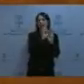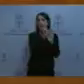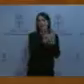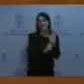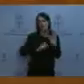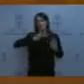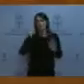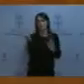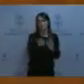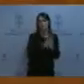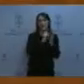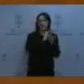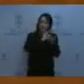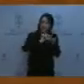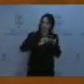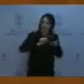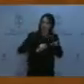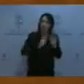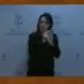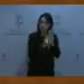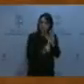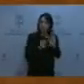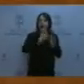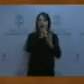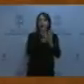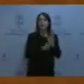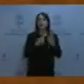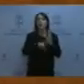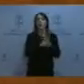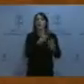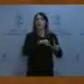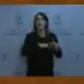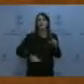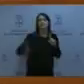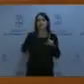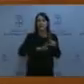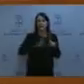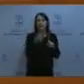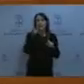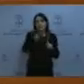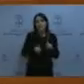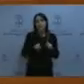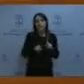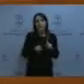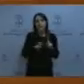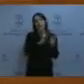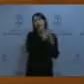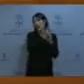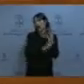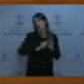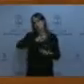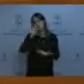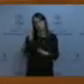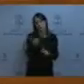que transcriben punto por punto los artículos de la ley estatal, de la ley de puertos del Estado y de la minería mercante, y hay otros numerosos artículos que a lo que